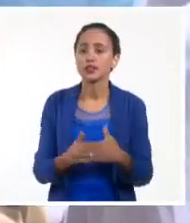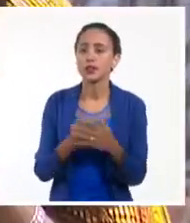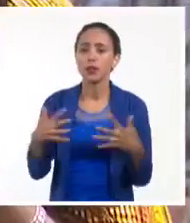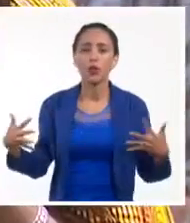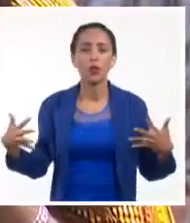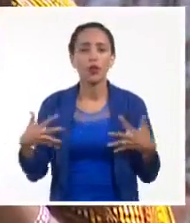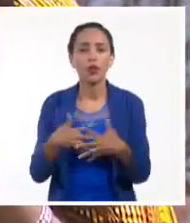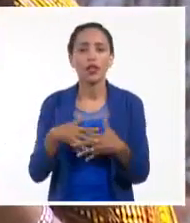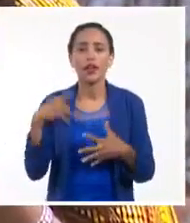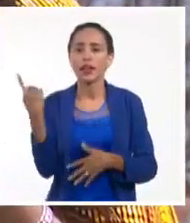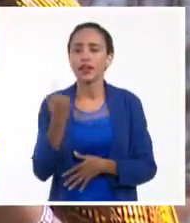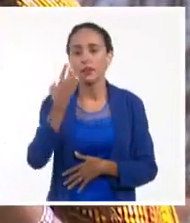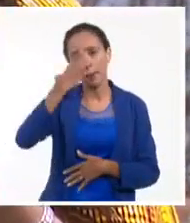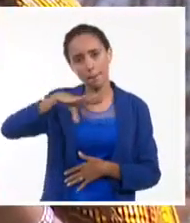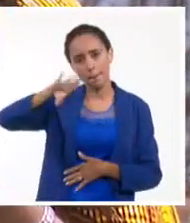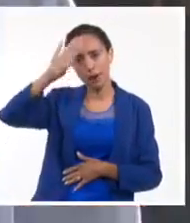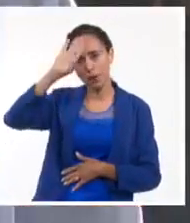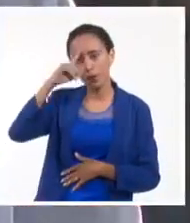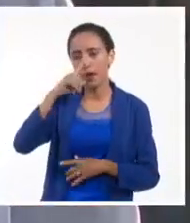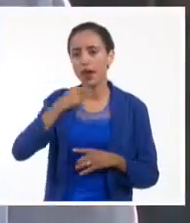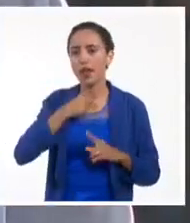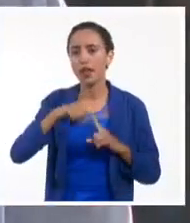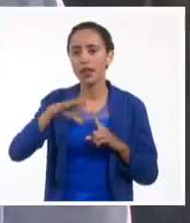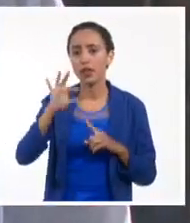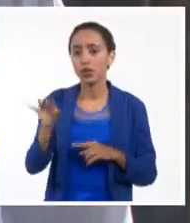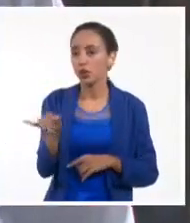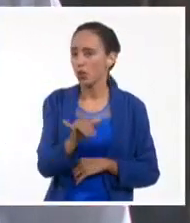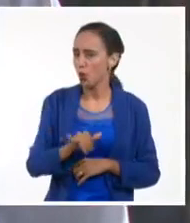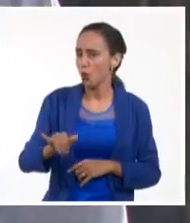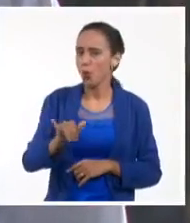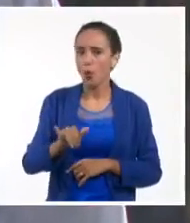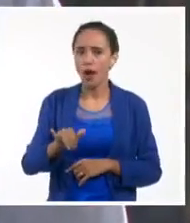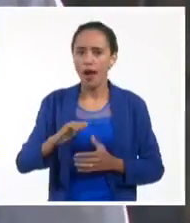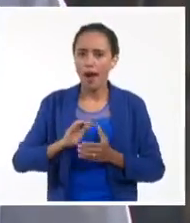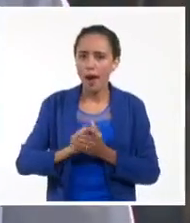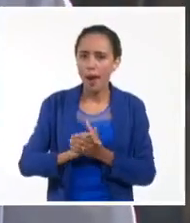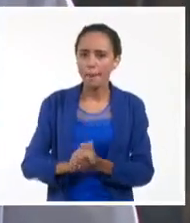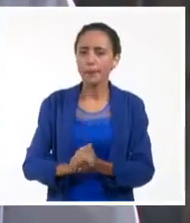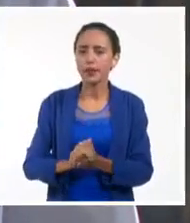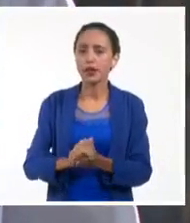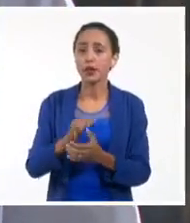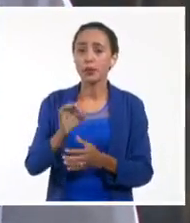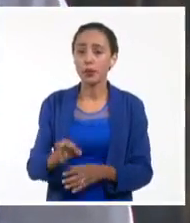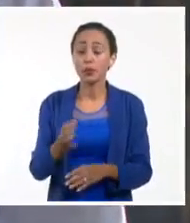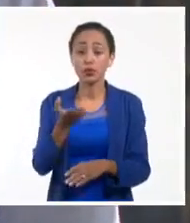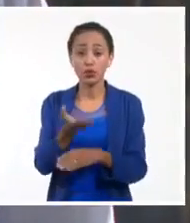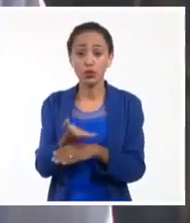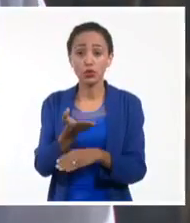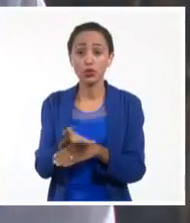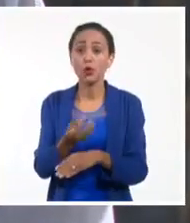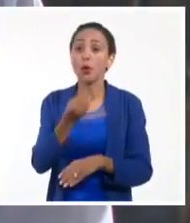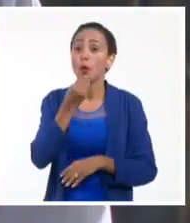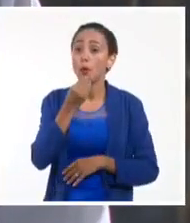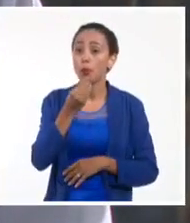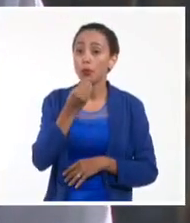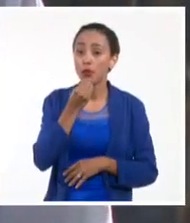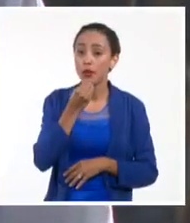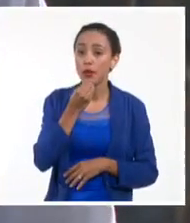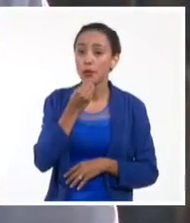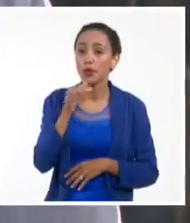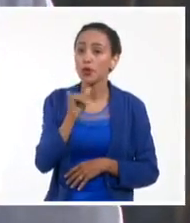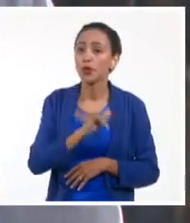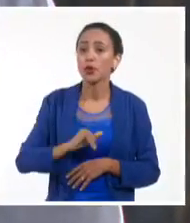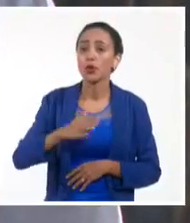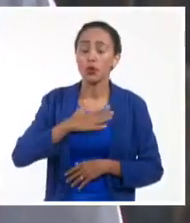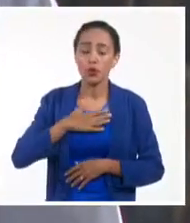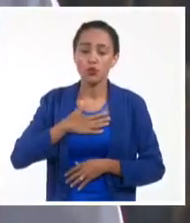nacional. Para Cuba, Neto seguirá siendo el amigo que con su solicitud nos permitió saldar una parte